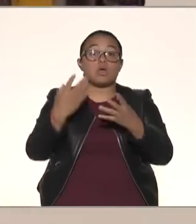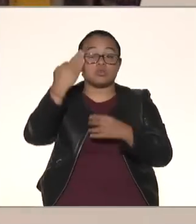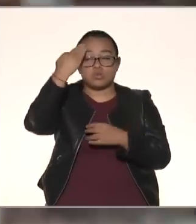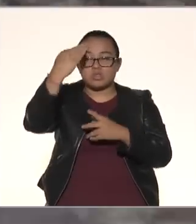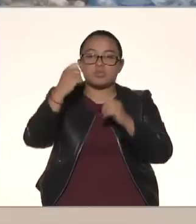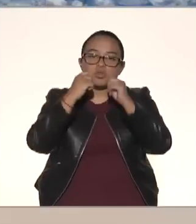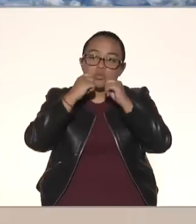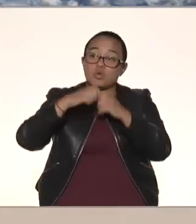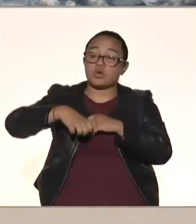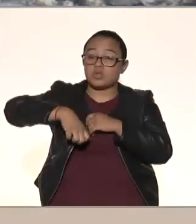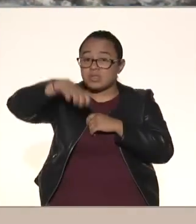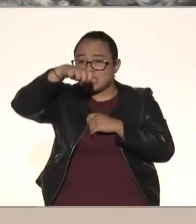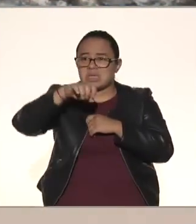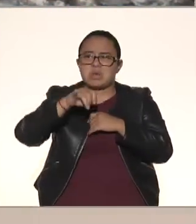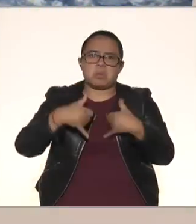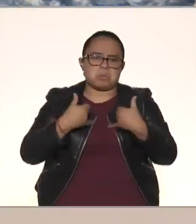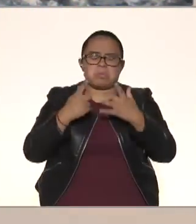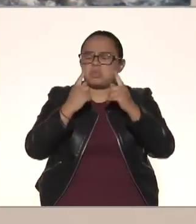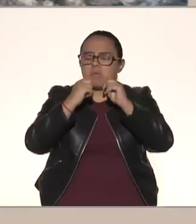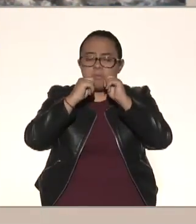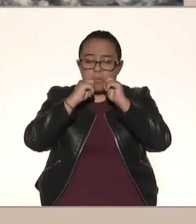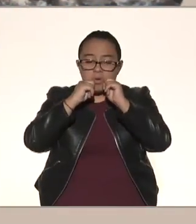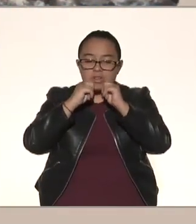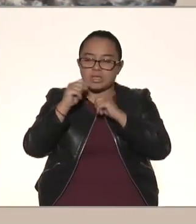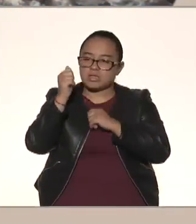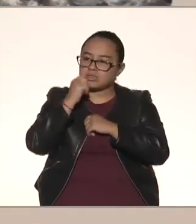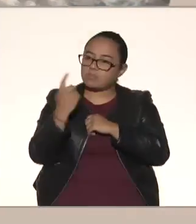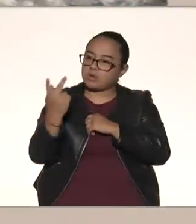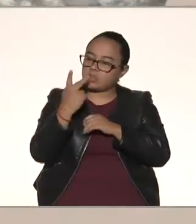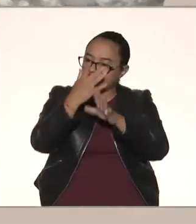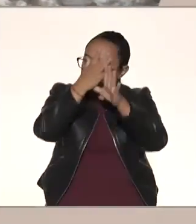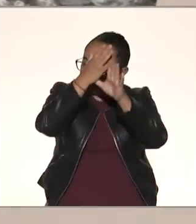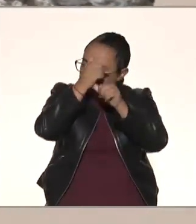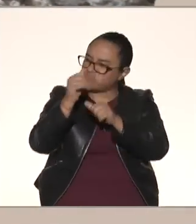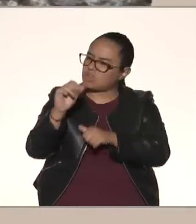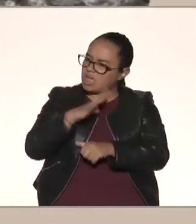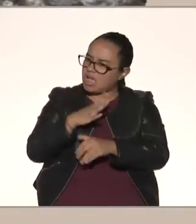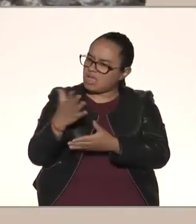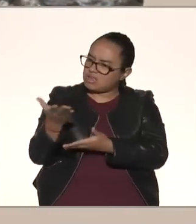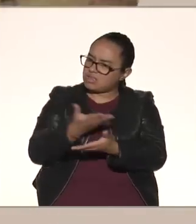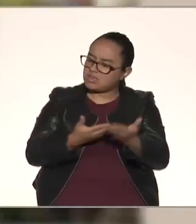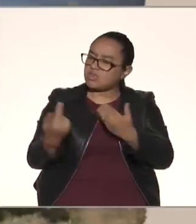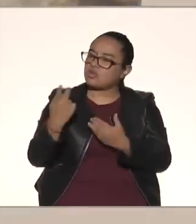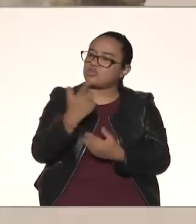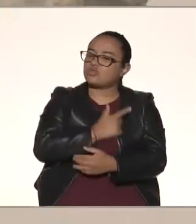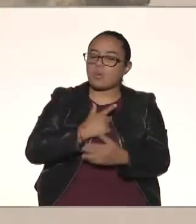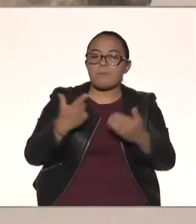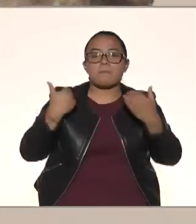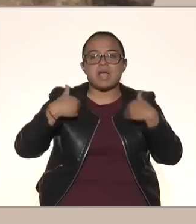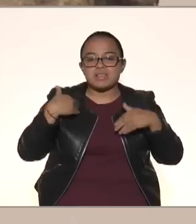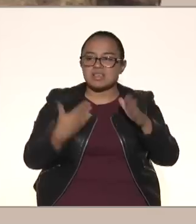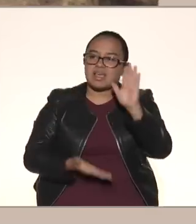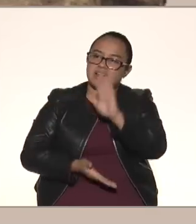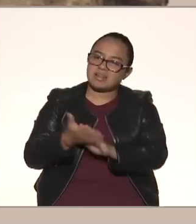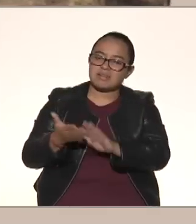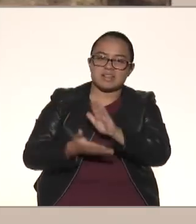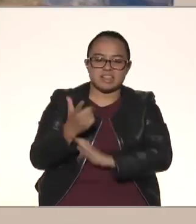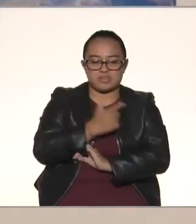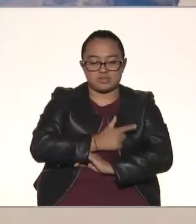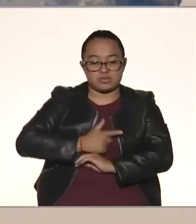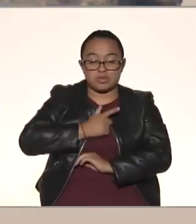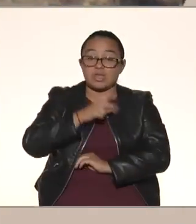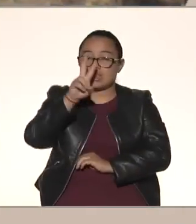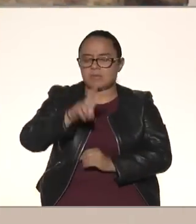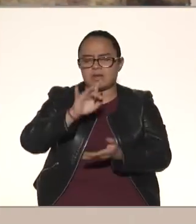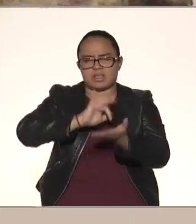somos mayores o no, siempre concordamos los dos mucho, y nos gusta pasear, nos gusta salir, y, y doy